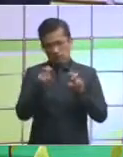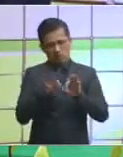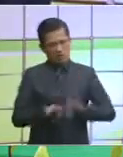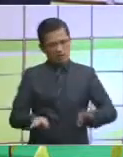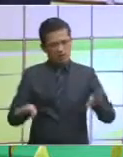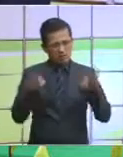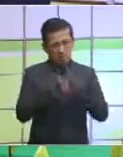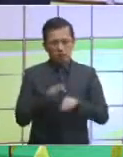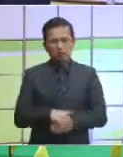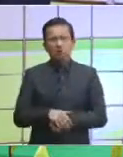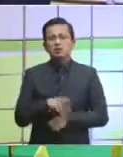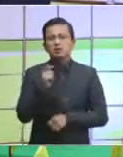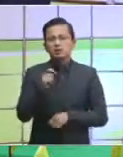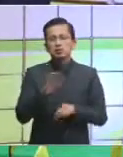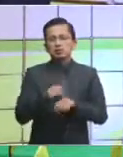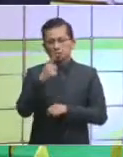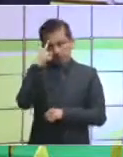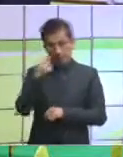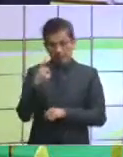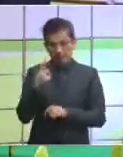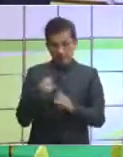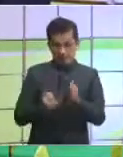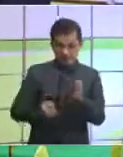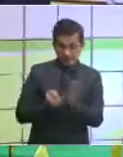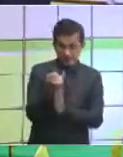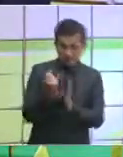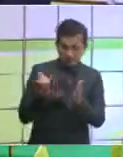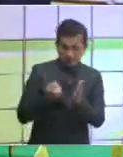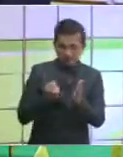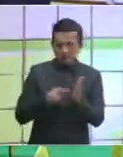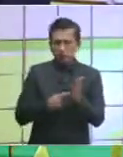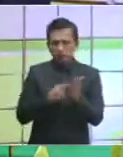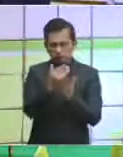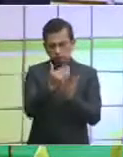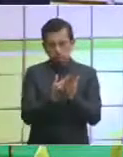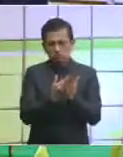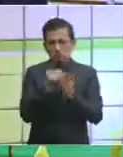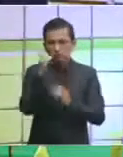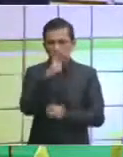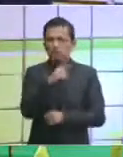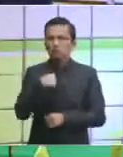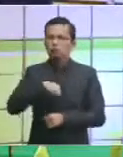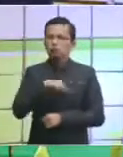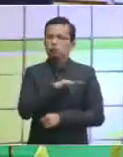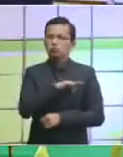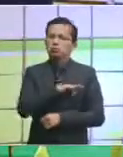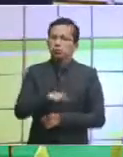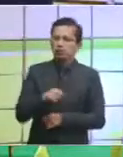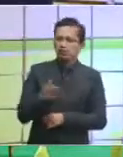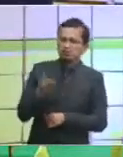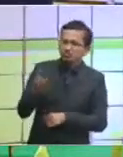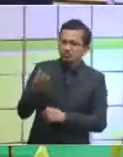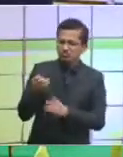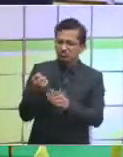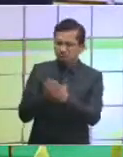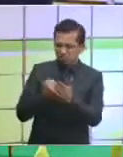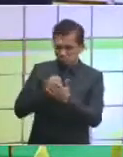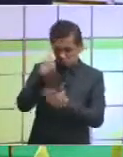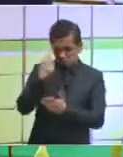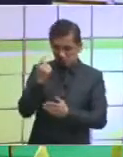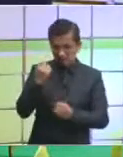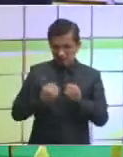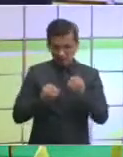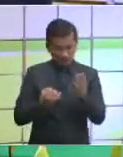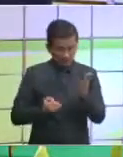el principio de completitud de las sentencias podemos exigir que las sentencias sean más abiertas y transparentes